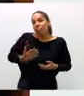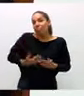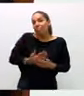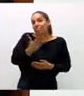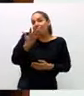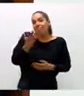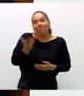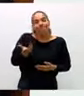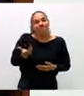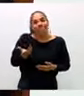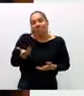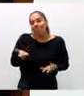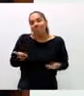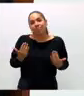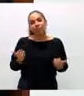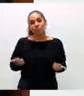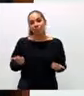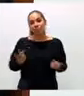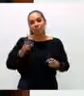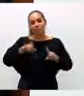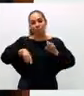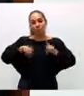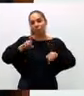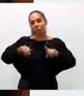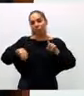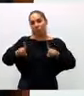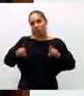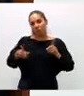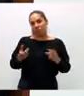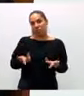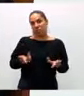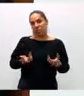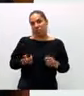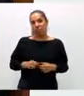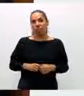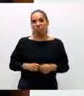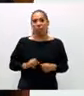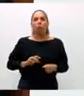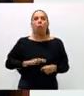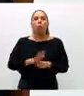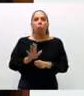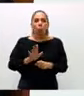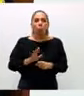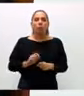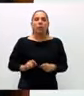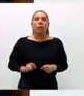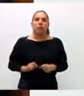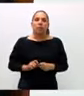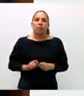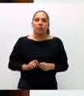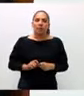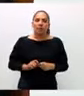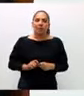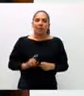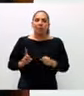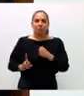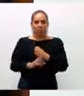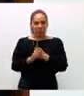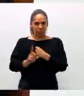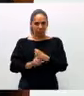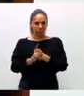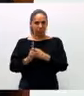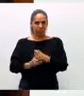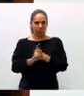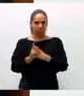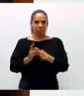adultas, niñas, niños y el tipo de conflicto. Y bueno, hay otra gran fase